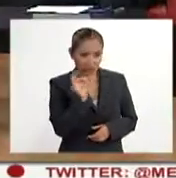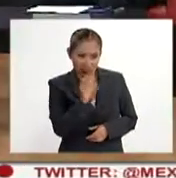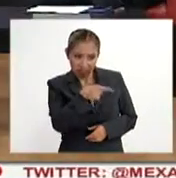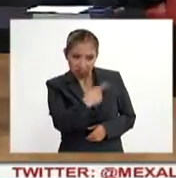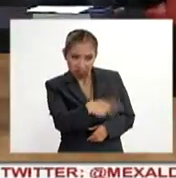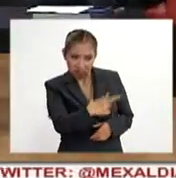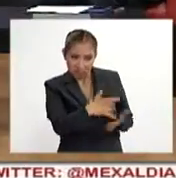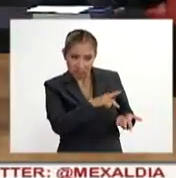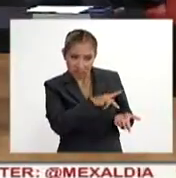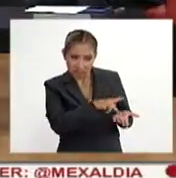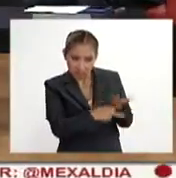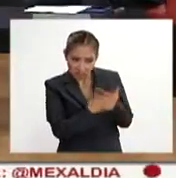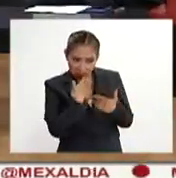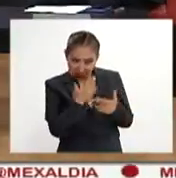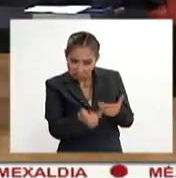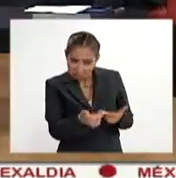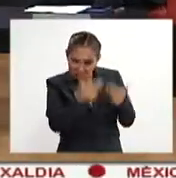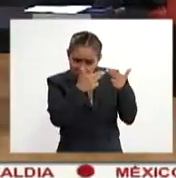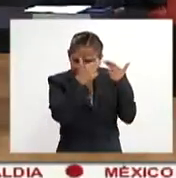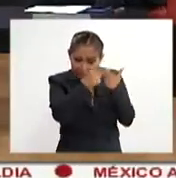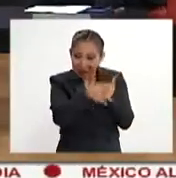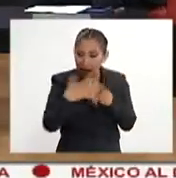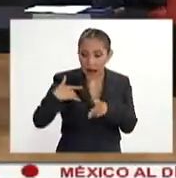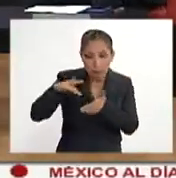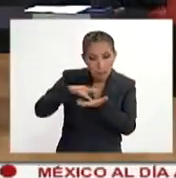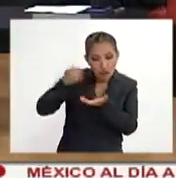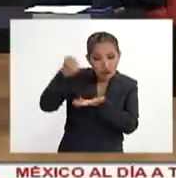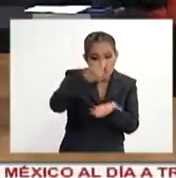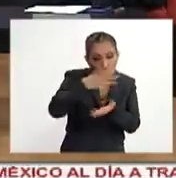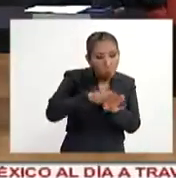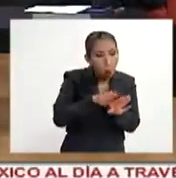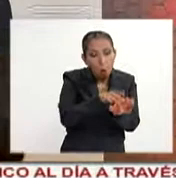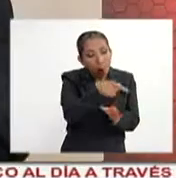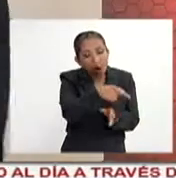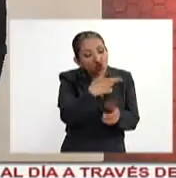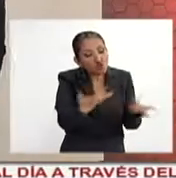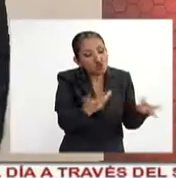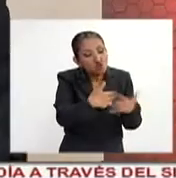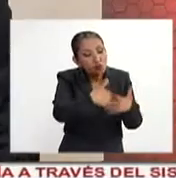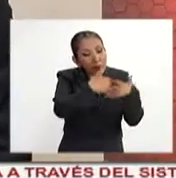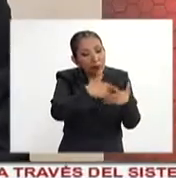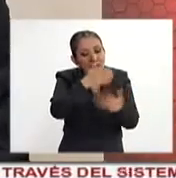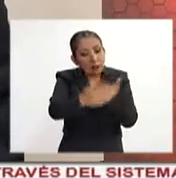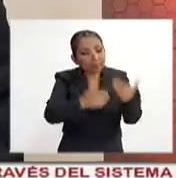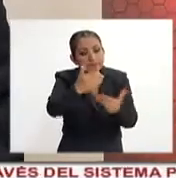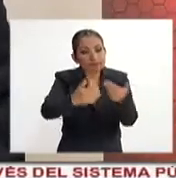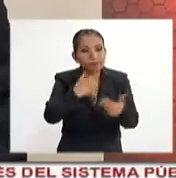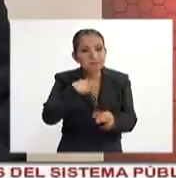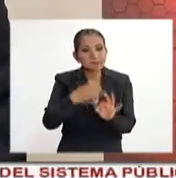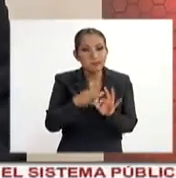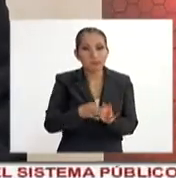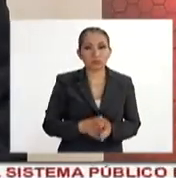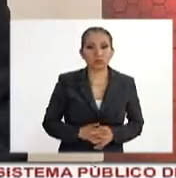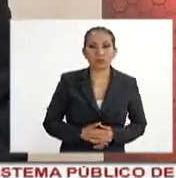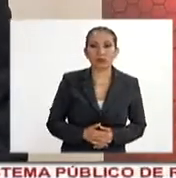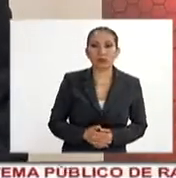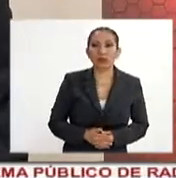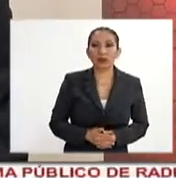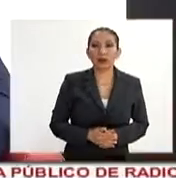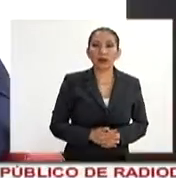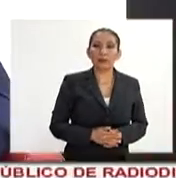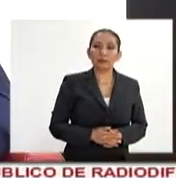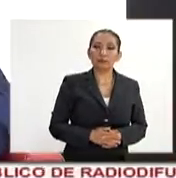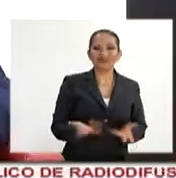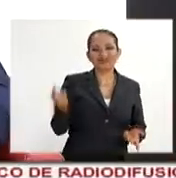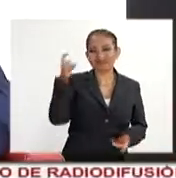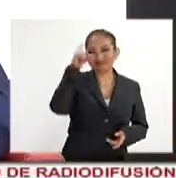este proyecto? ¿Contaste con apoyos? ¿Cómo fue que fuiste concretando todas estas visiones? Sí,